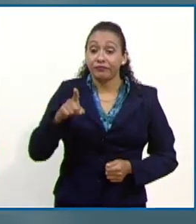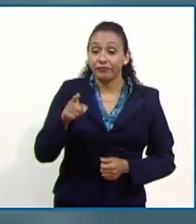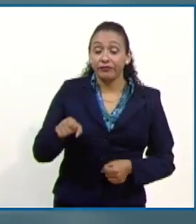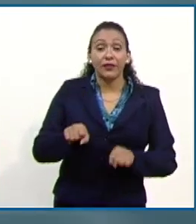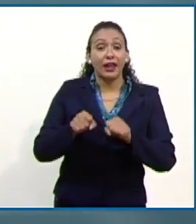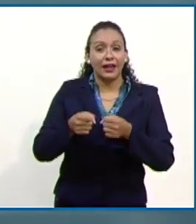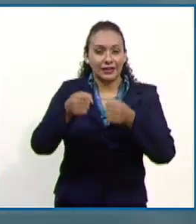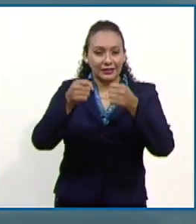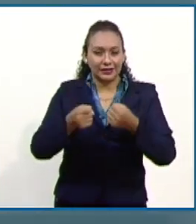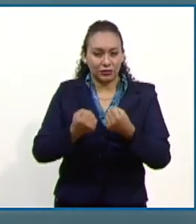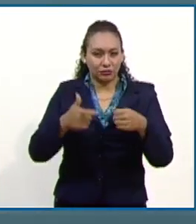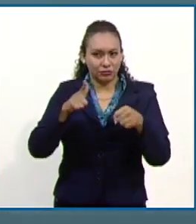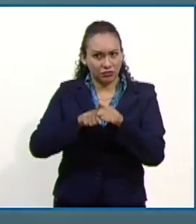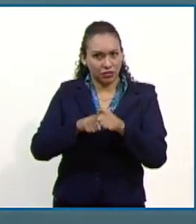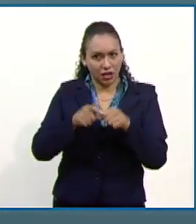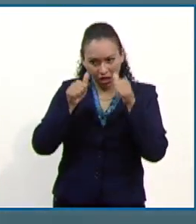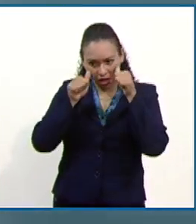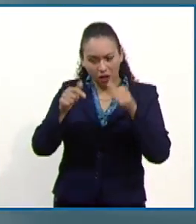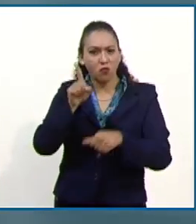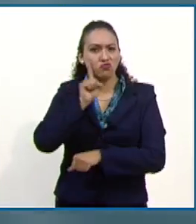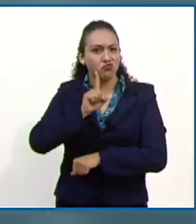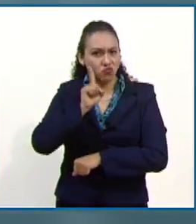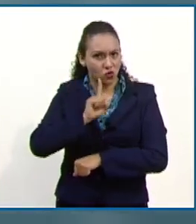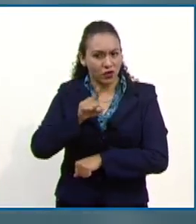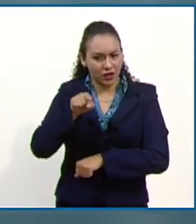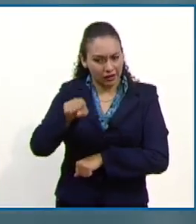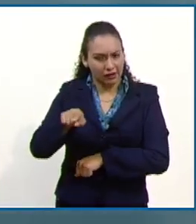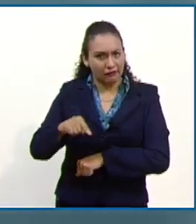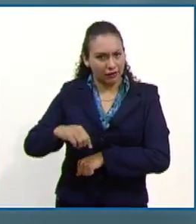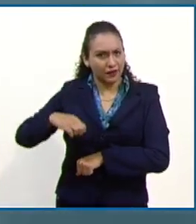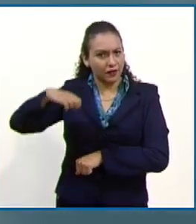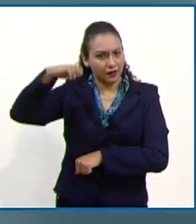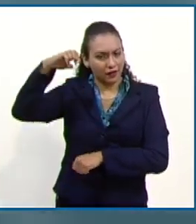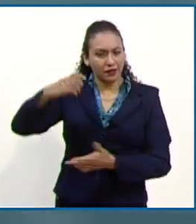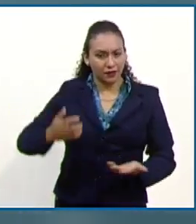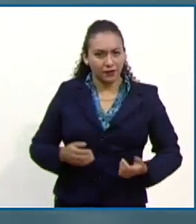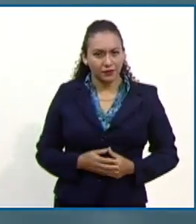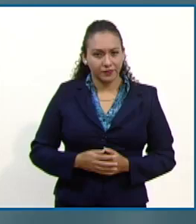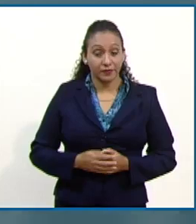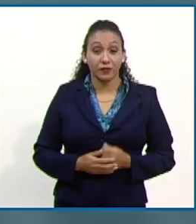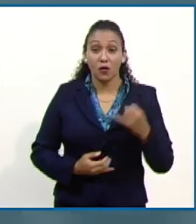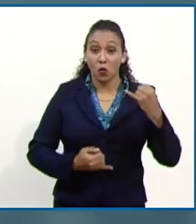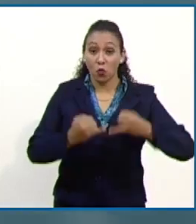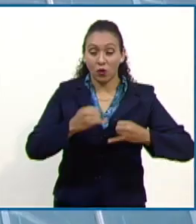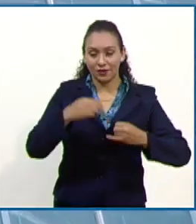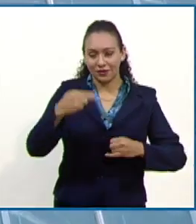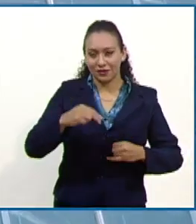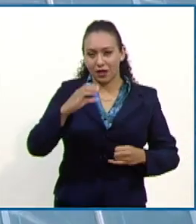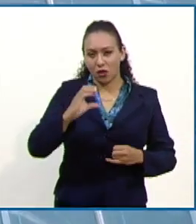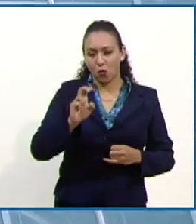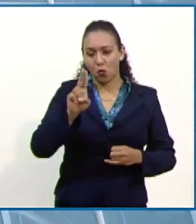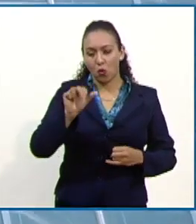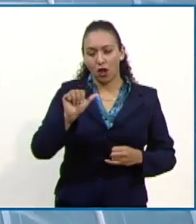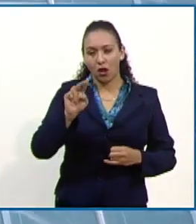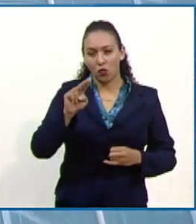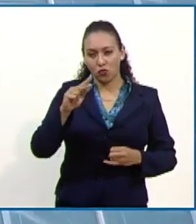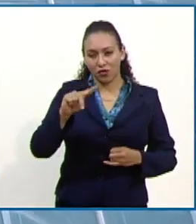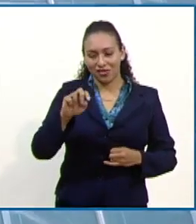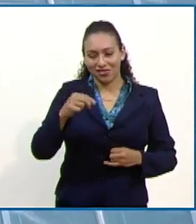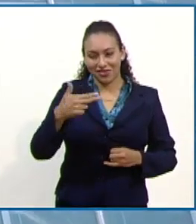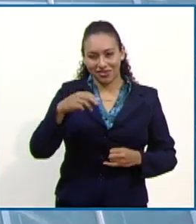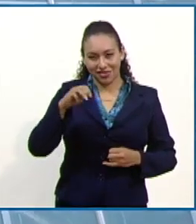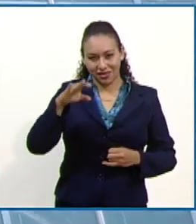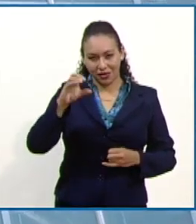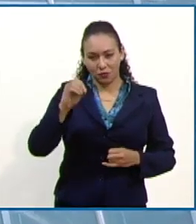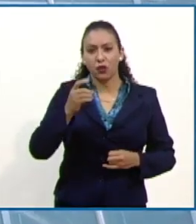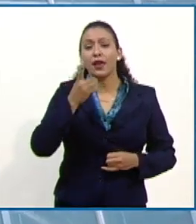Social proporcionar asistencia a una mujer de dicho sector de la población. El juez Cuauhtémoc Villela Bueno determinó conceder la